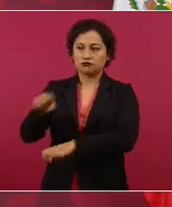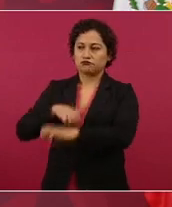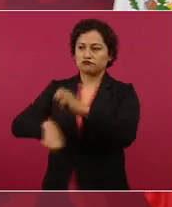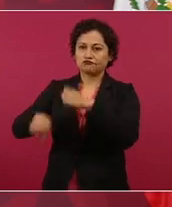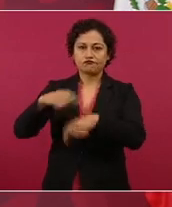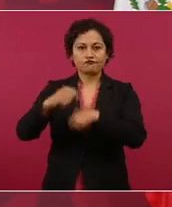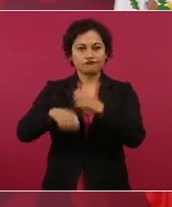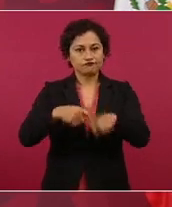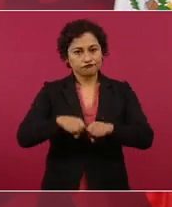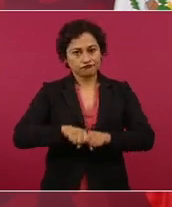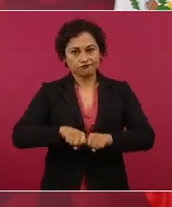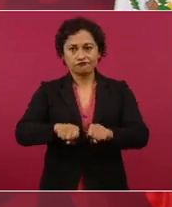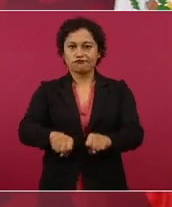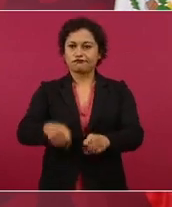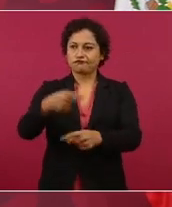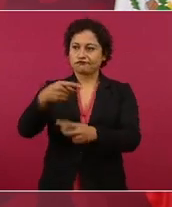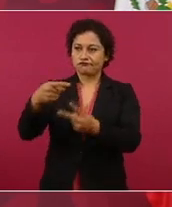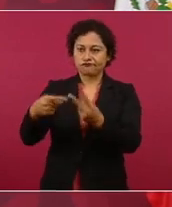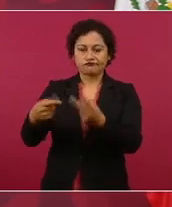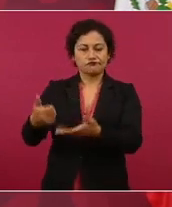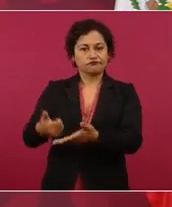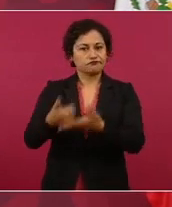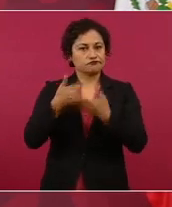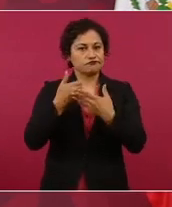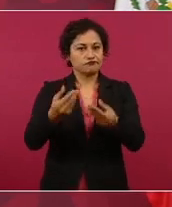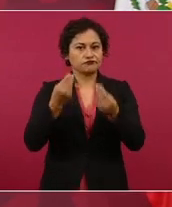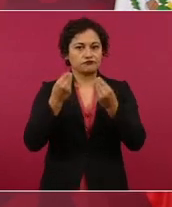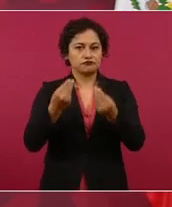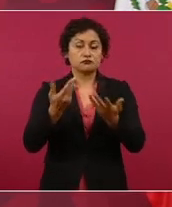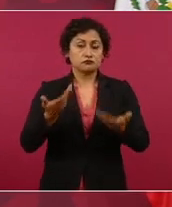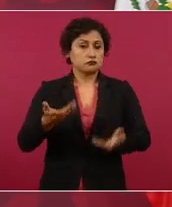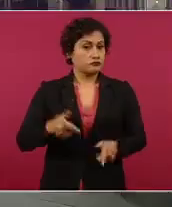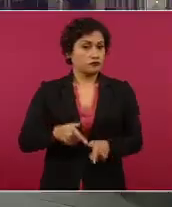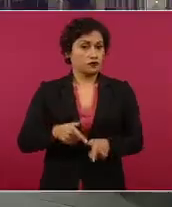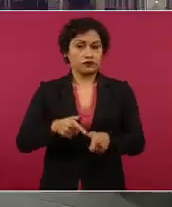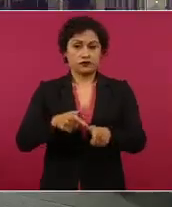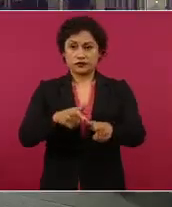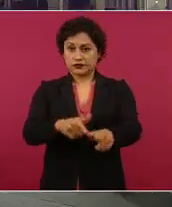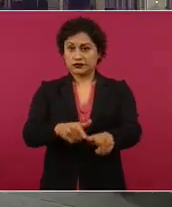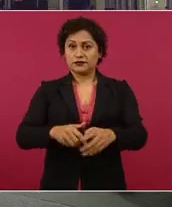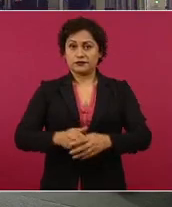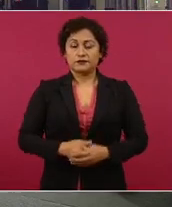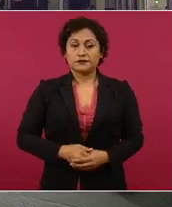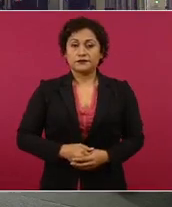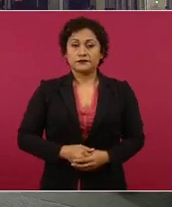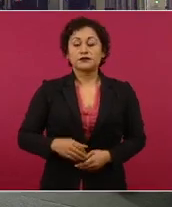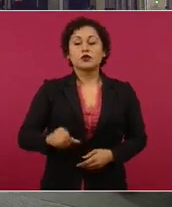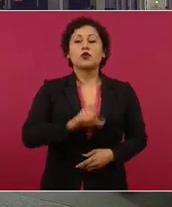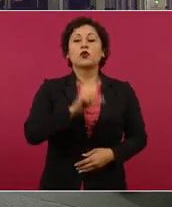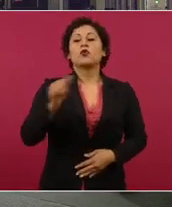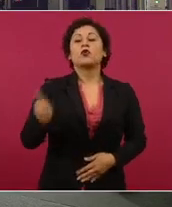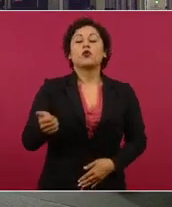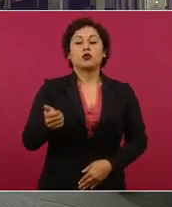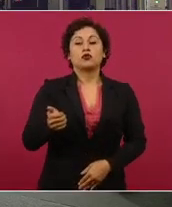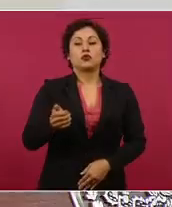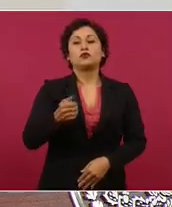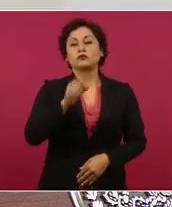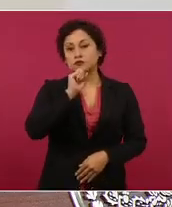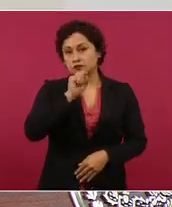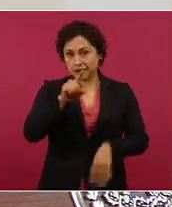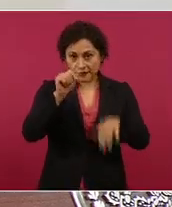estas cadenas comerciales, y vamos a seguir. Y también lo otro que se está